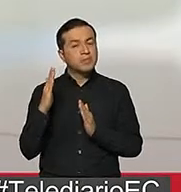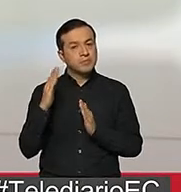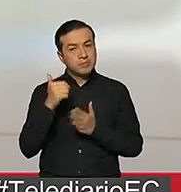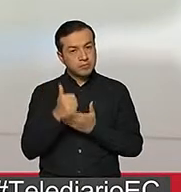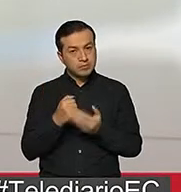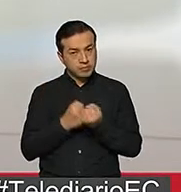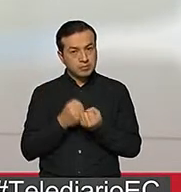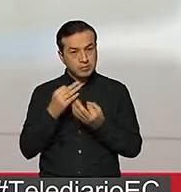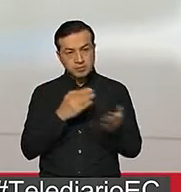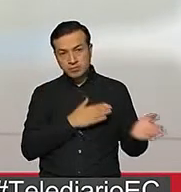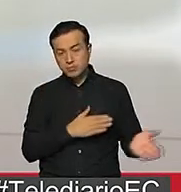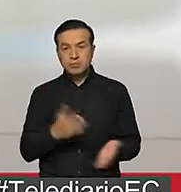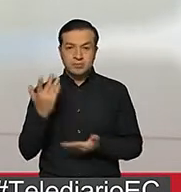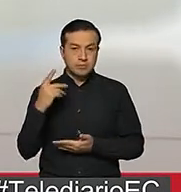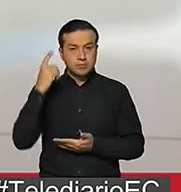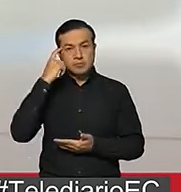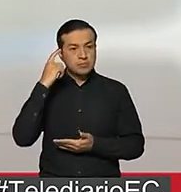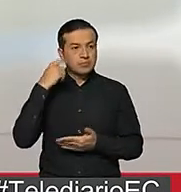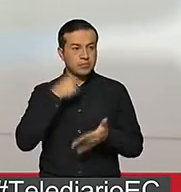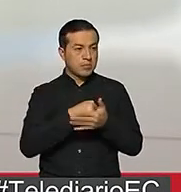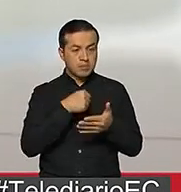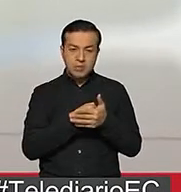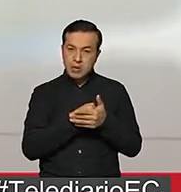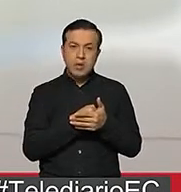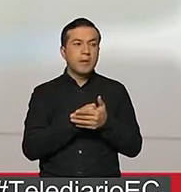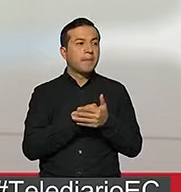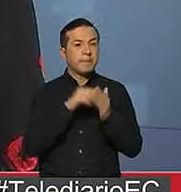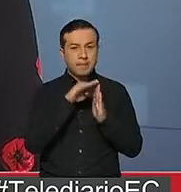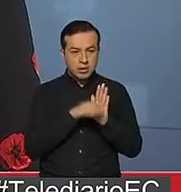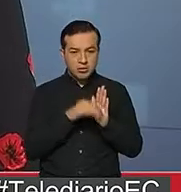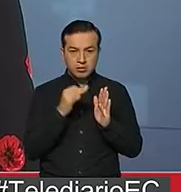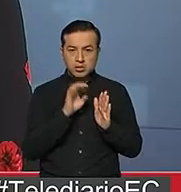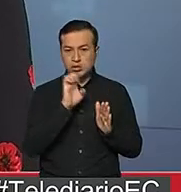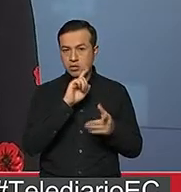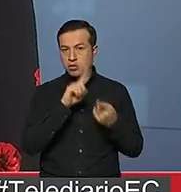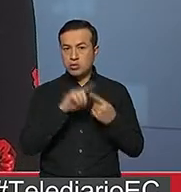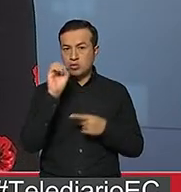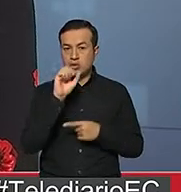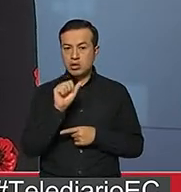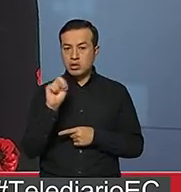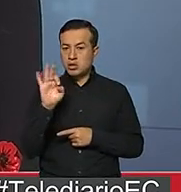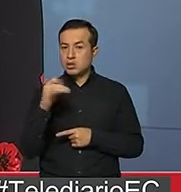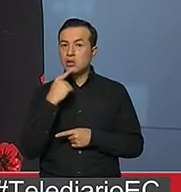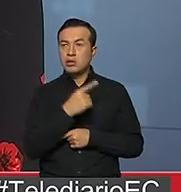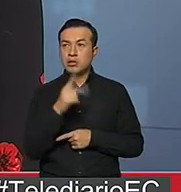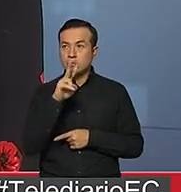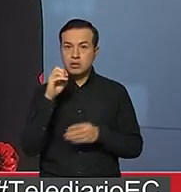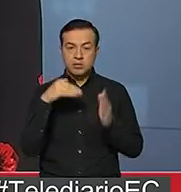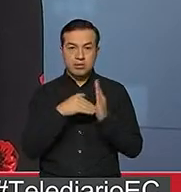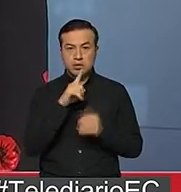y de esta manera nosotros hemos podido tener estas reducciones tan grandes e importantes desde enero a octubre la n te manejás cifras de 20 mil